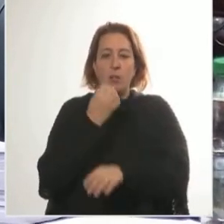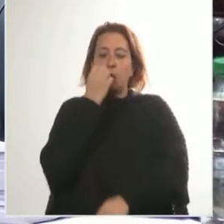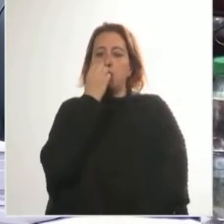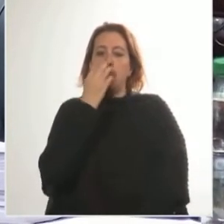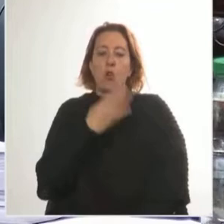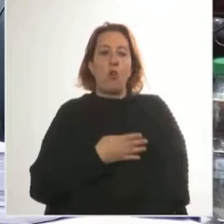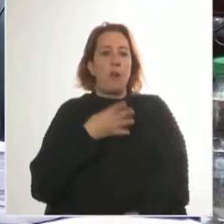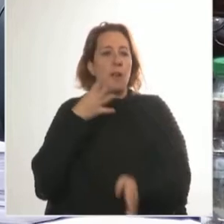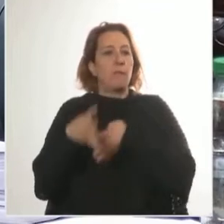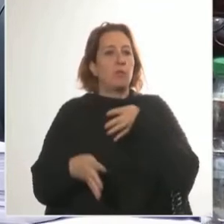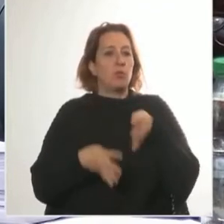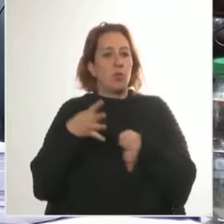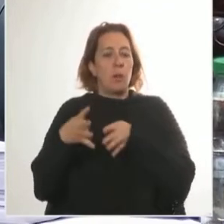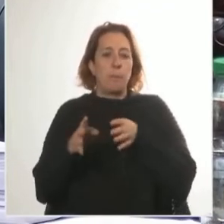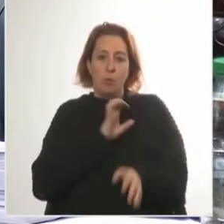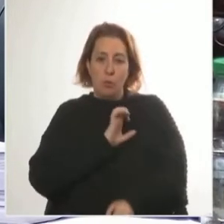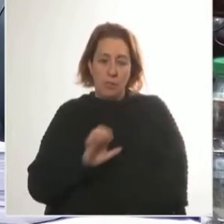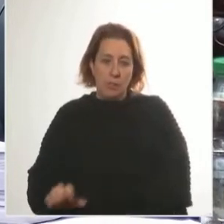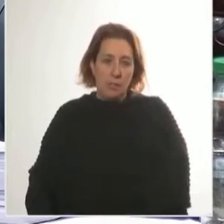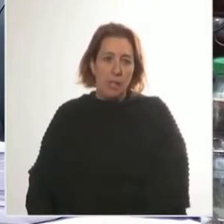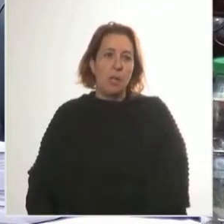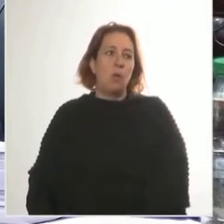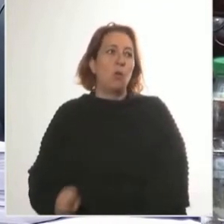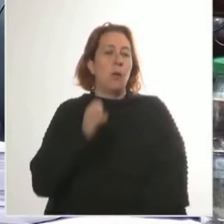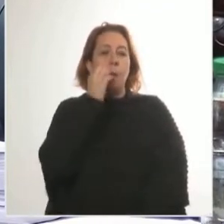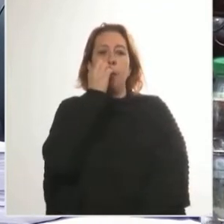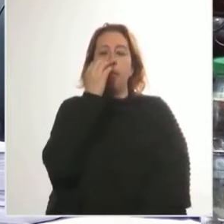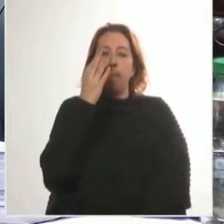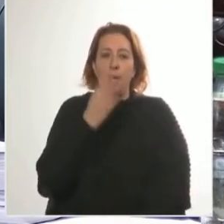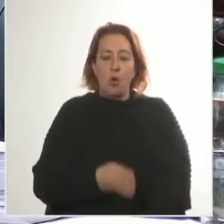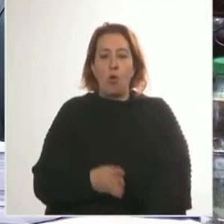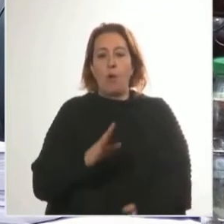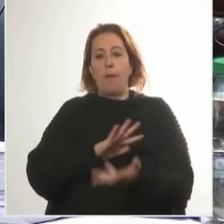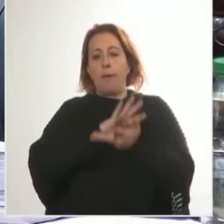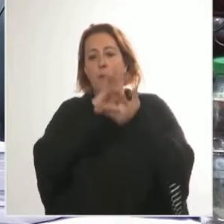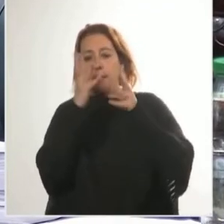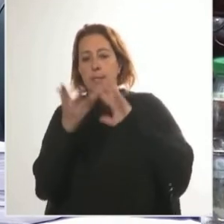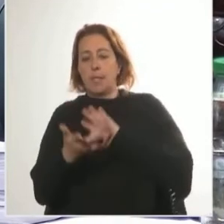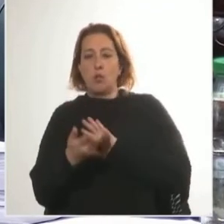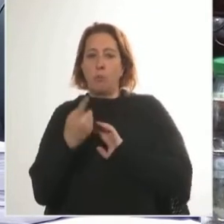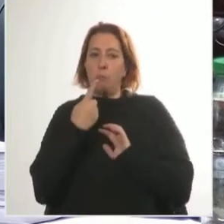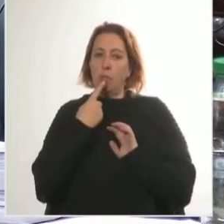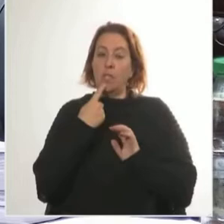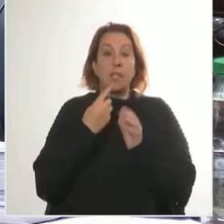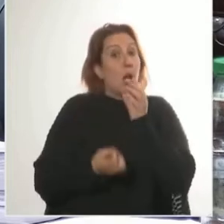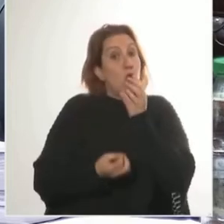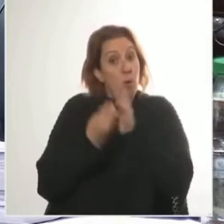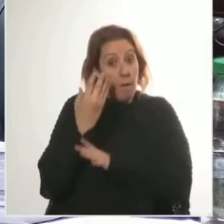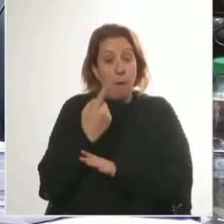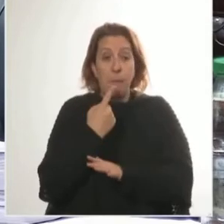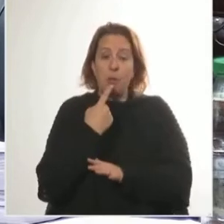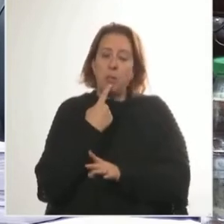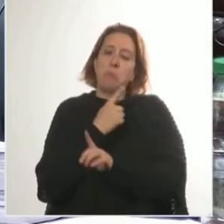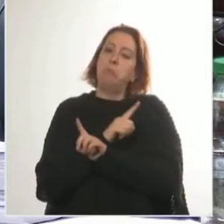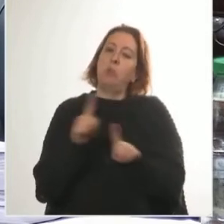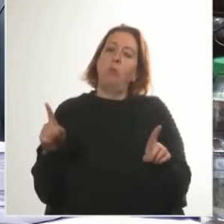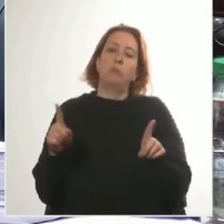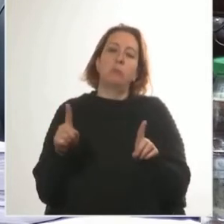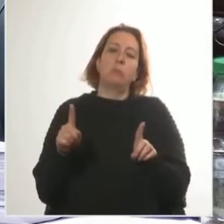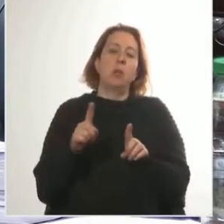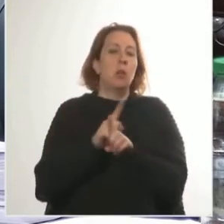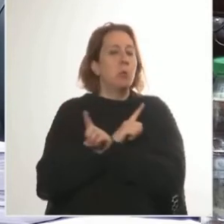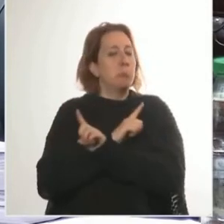en el funcionamiento del Estado, de mejoras en el diseño de las políticas, de nuevas políticas. No